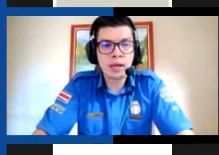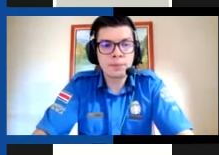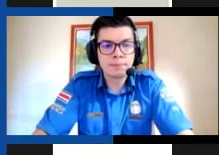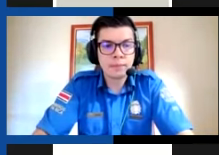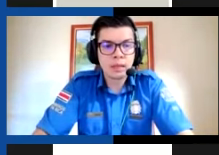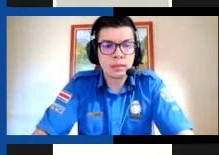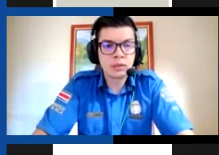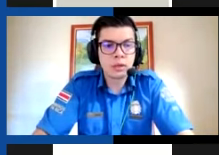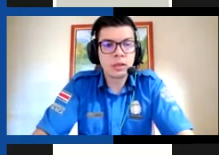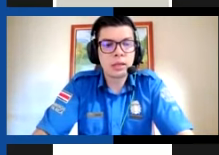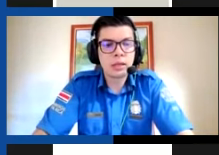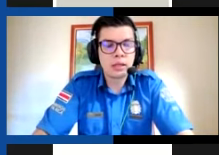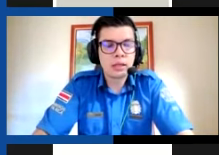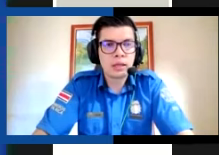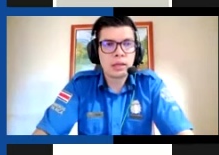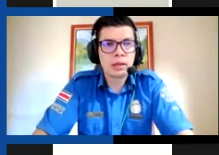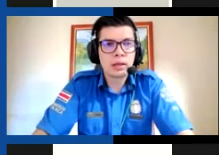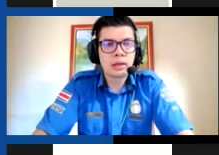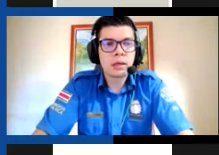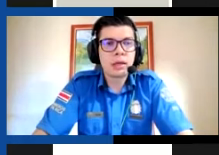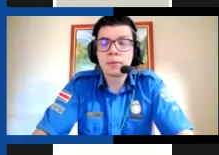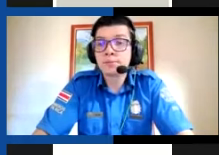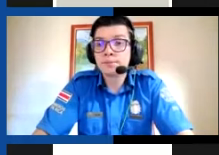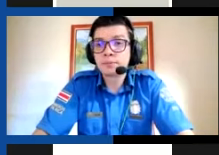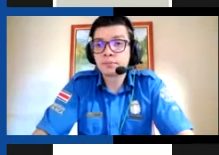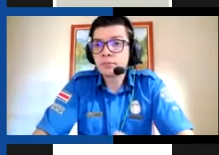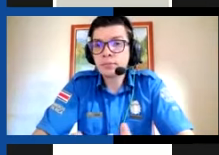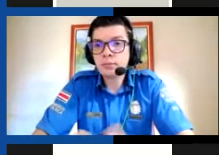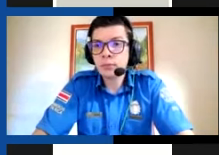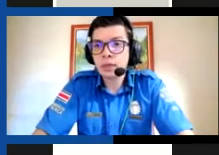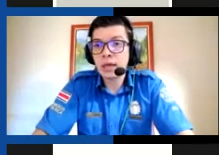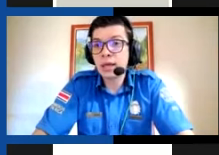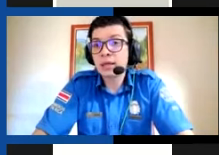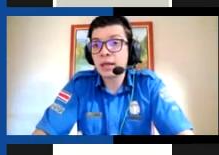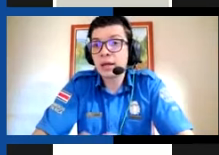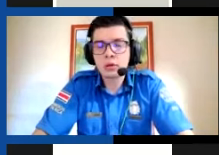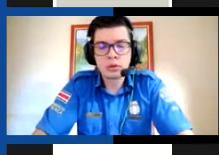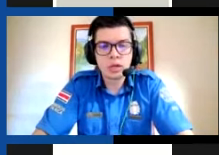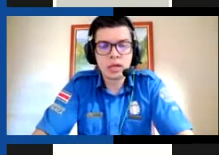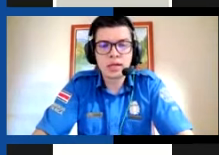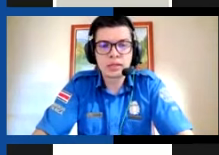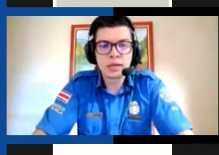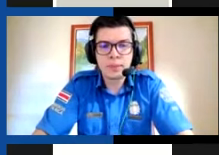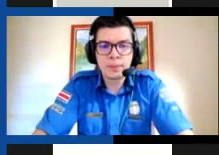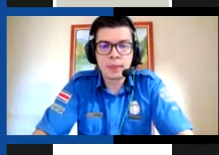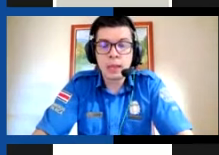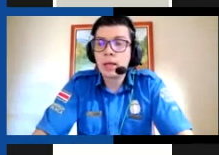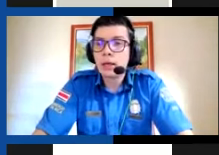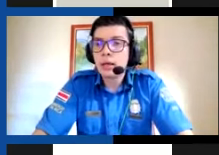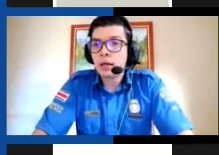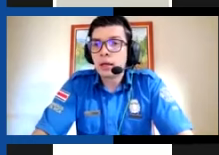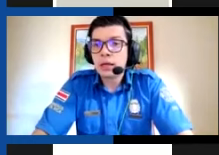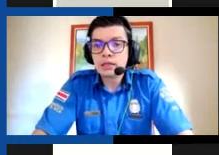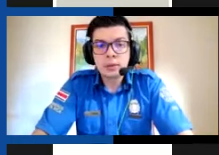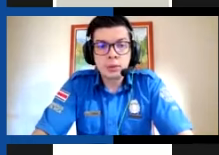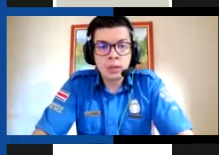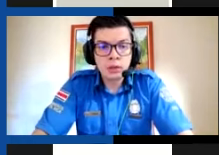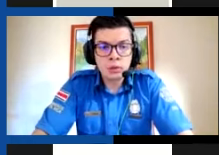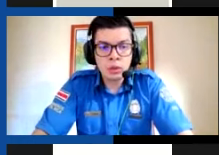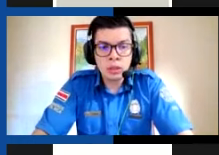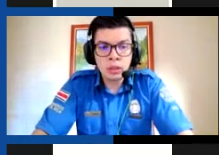más la seguridad que hay que tener con el gas LP. En